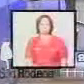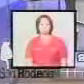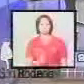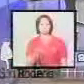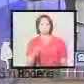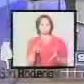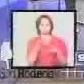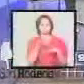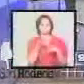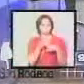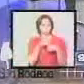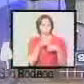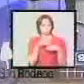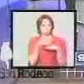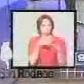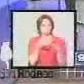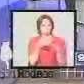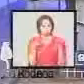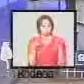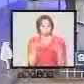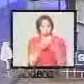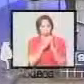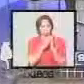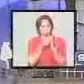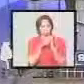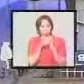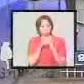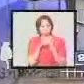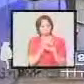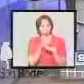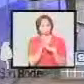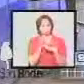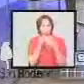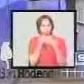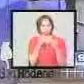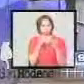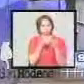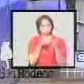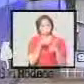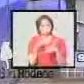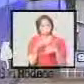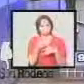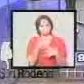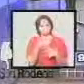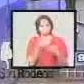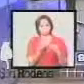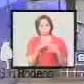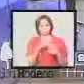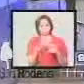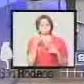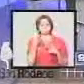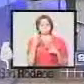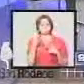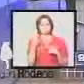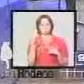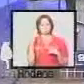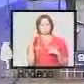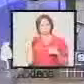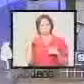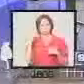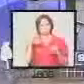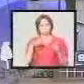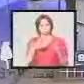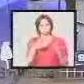fue unificar la deuda, o sea, solicitar el préstamo, cancelar y que le quedara para el otro. Bueno, lo que le entendió a don Walter es que su hijo